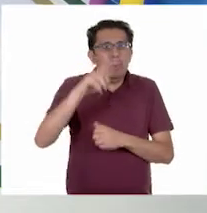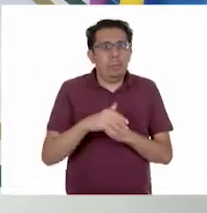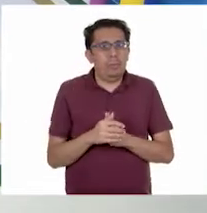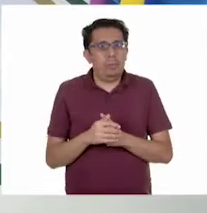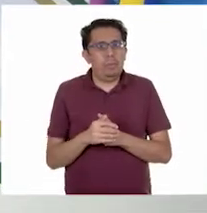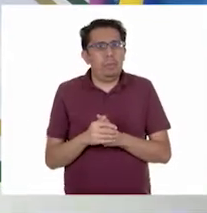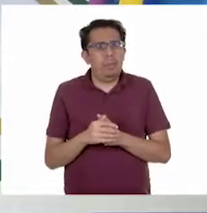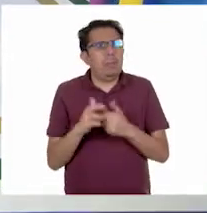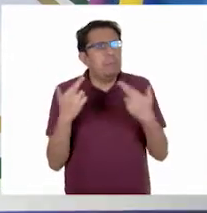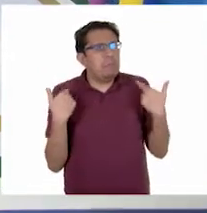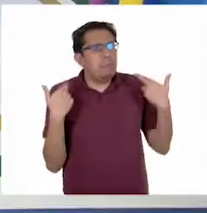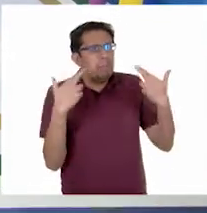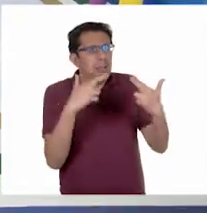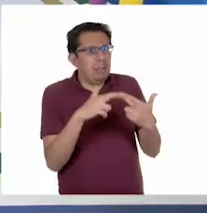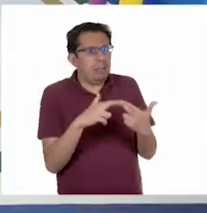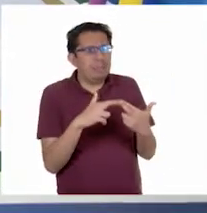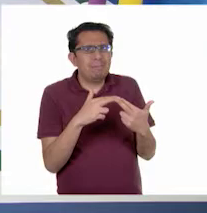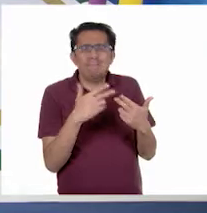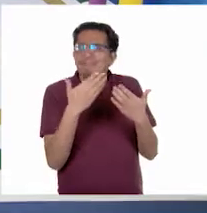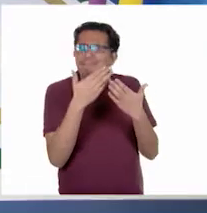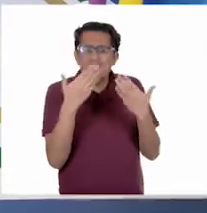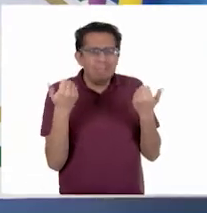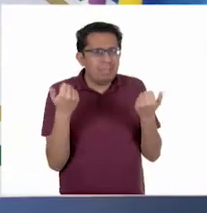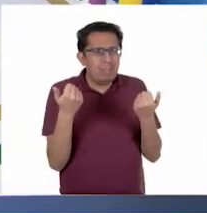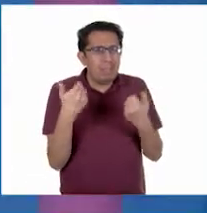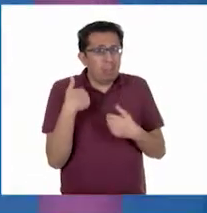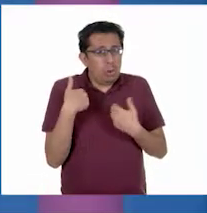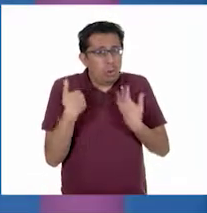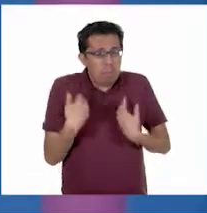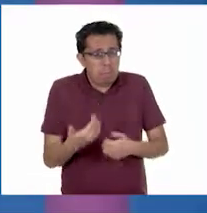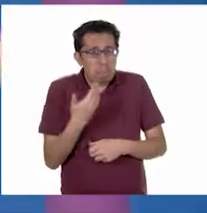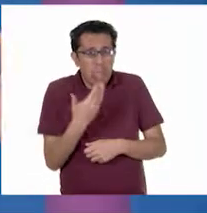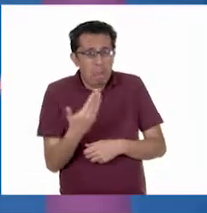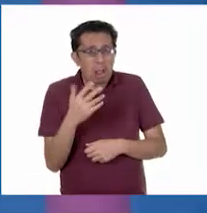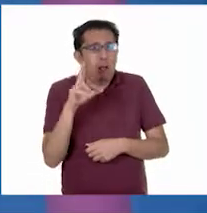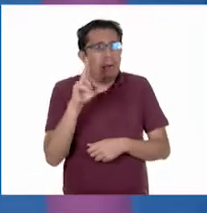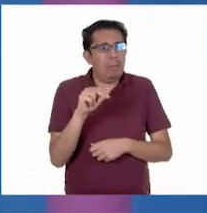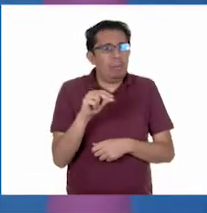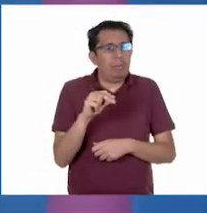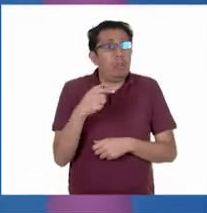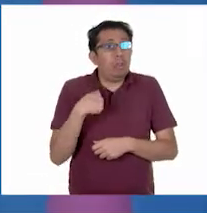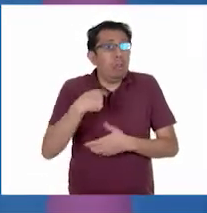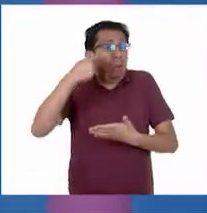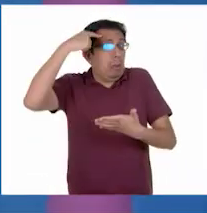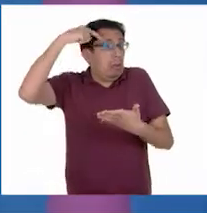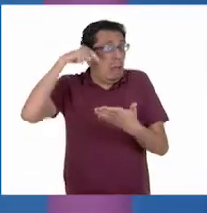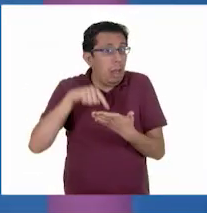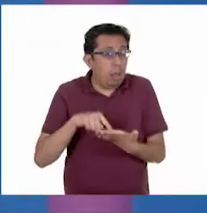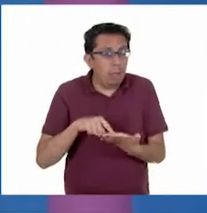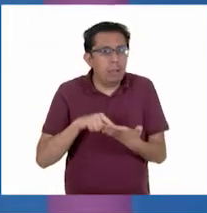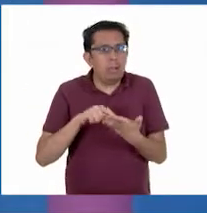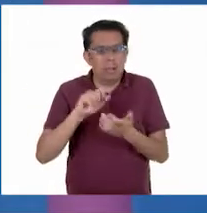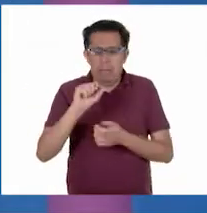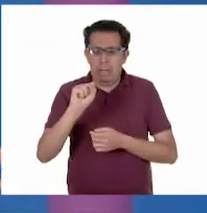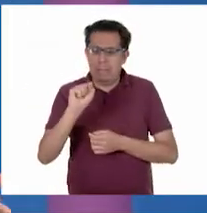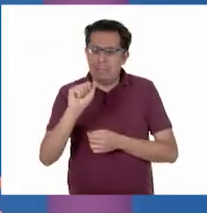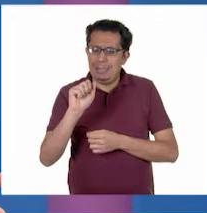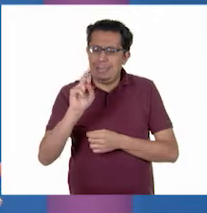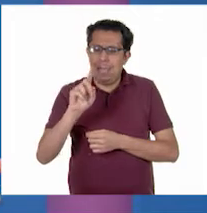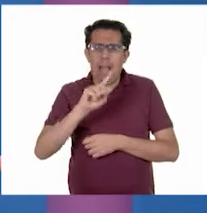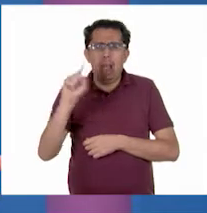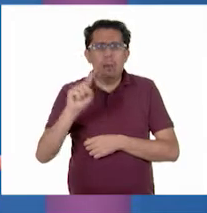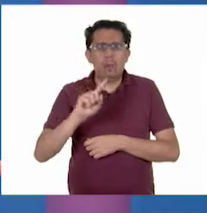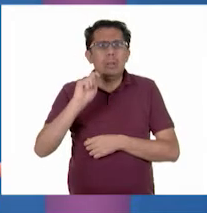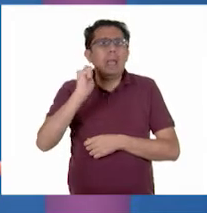¿Qué te Profe, parece? no sé si lo comprendo bien, pero según yo, el saus es un